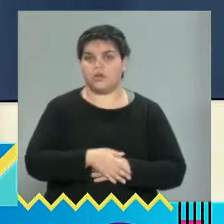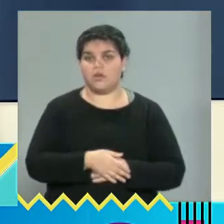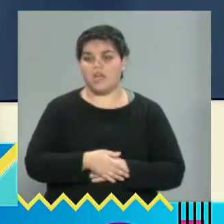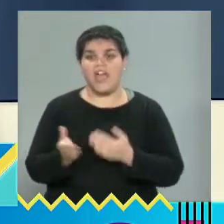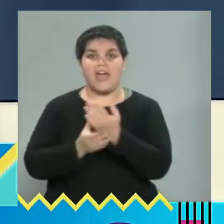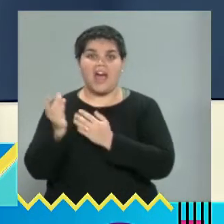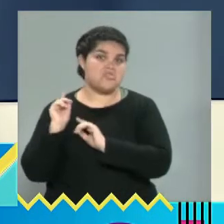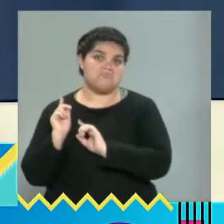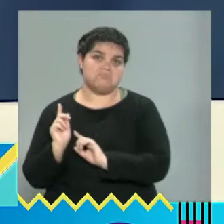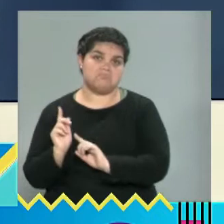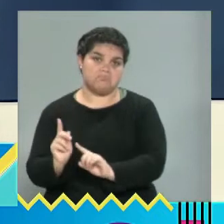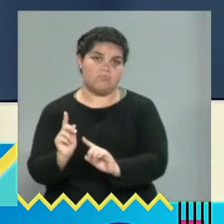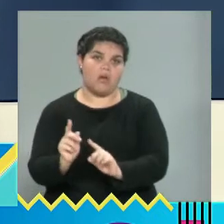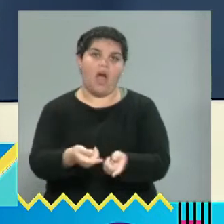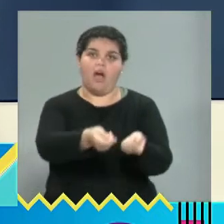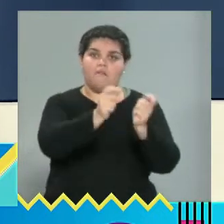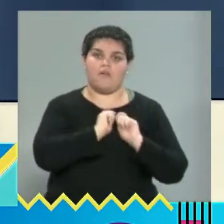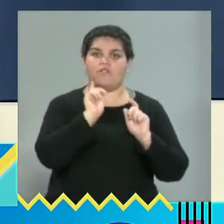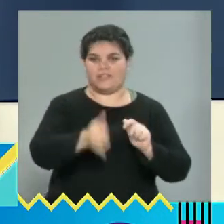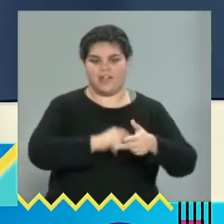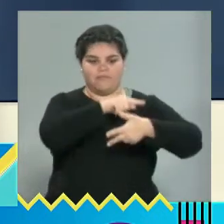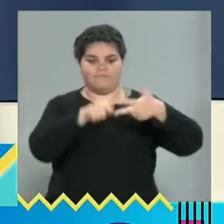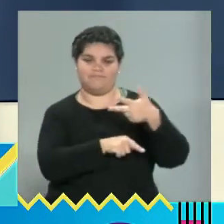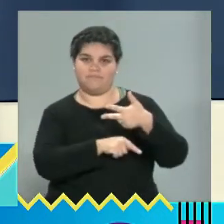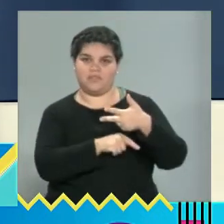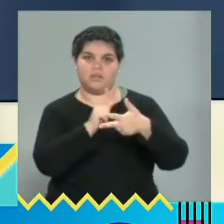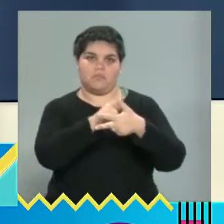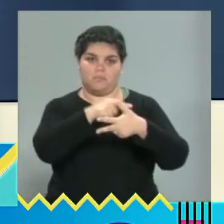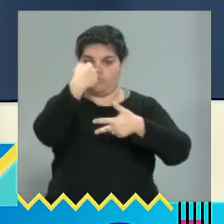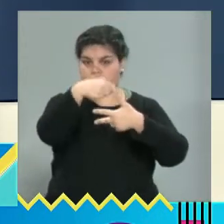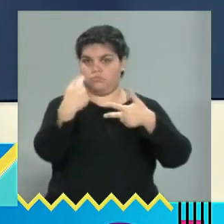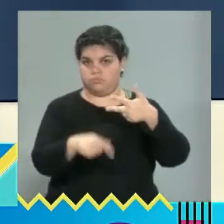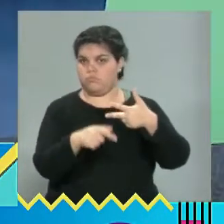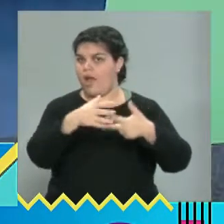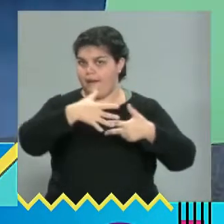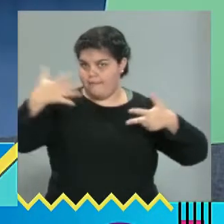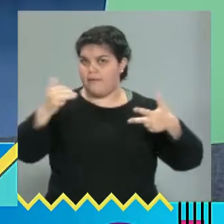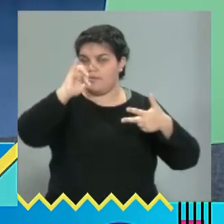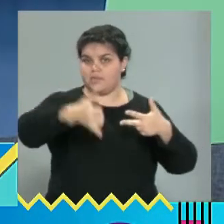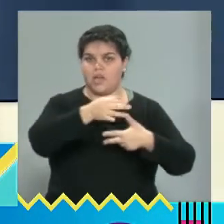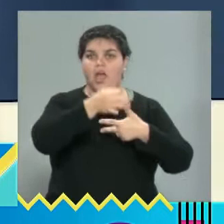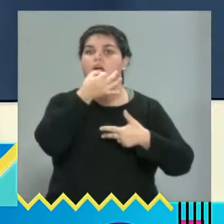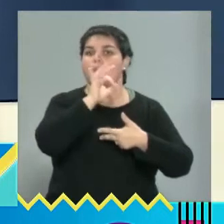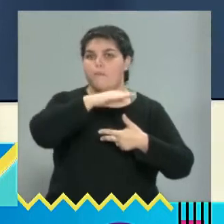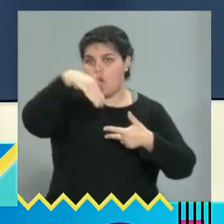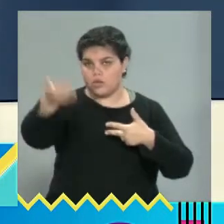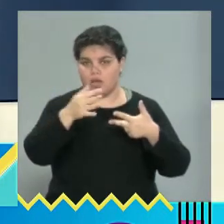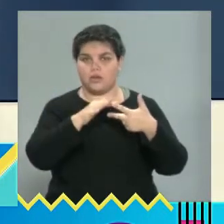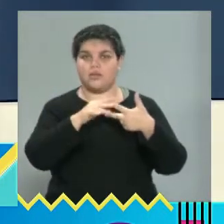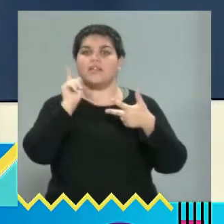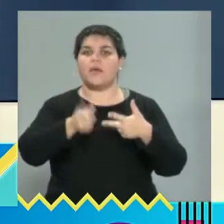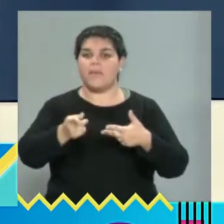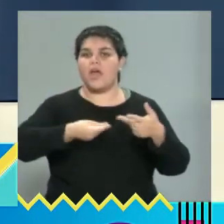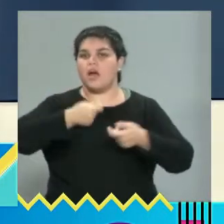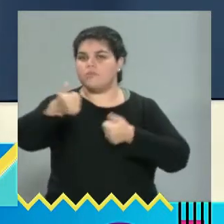costos, se benefician esos tres sectores que te digo yo, que es un sector amplio de la economía, te voy a repetir, los que exportan, la industria nacional que